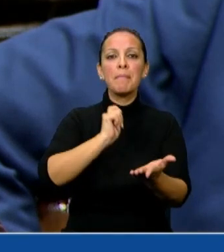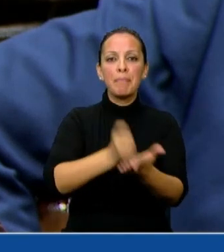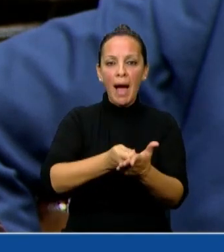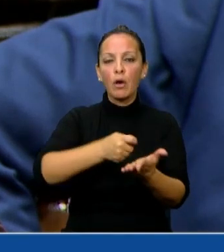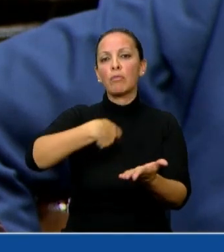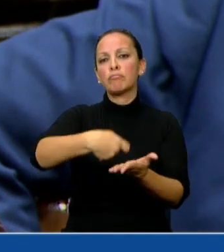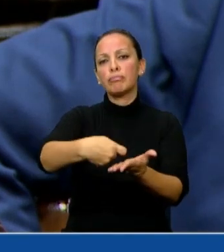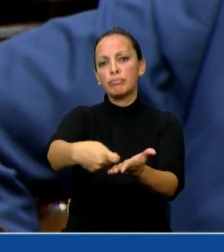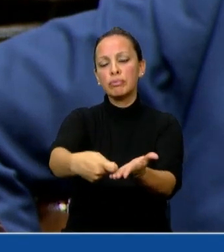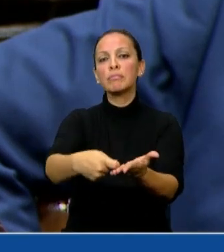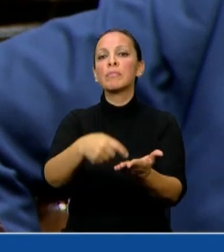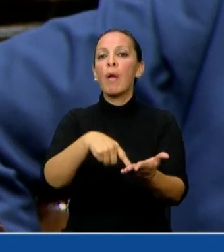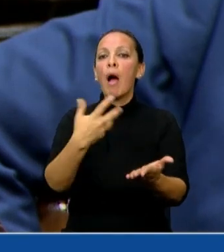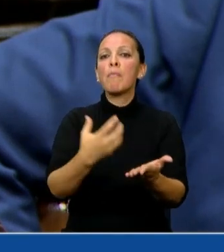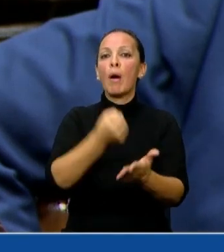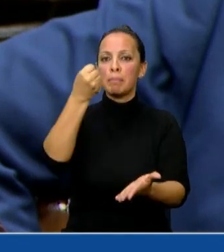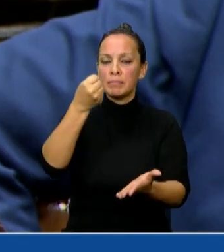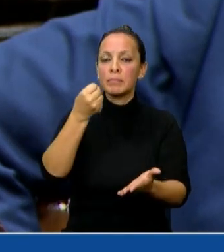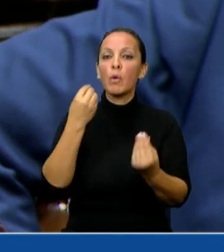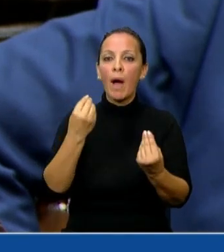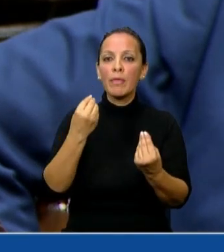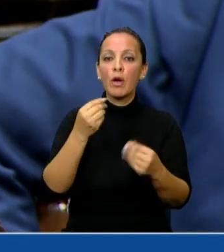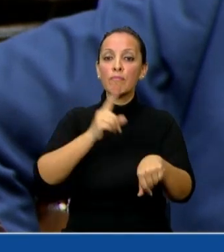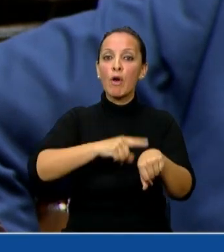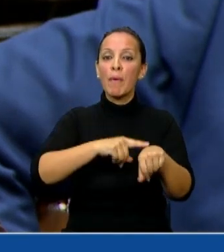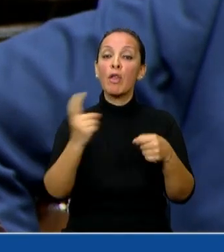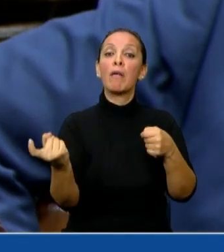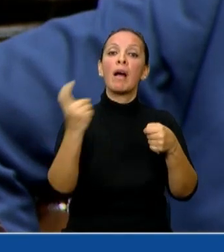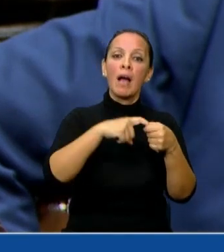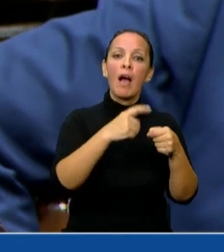compensaciones será efectivo desde el mes posterior a la adhesión